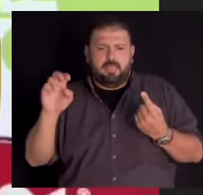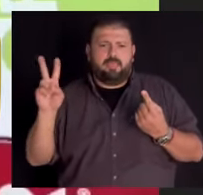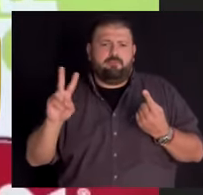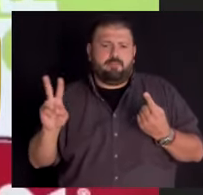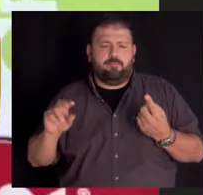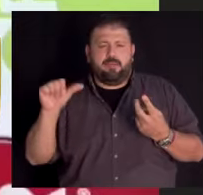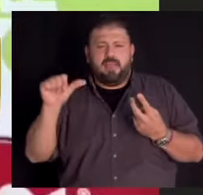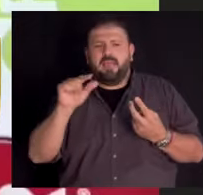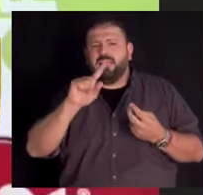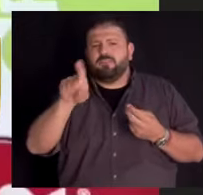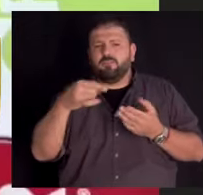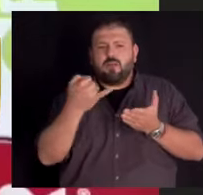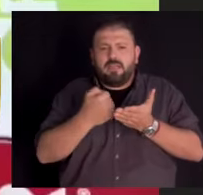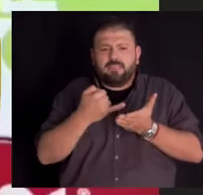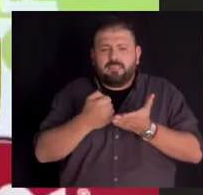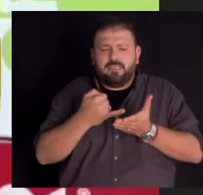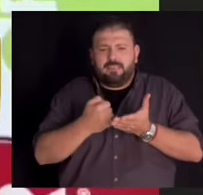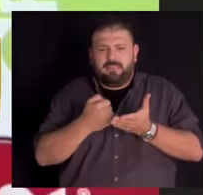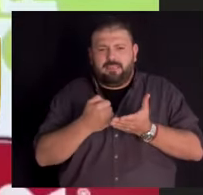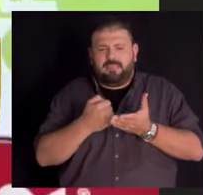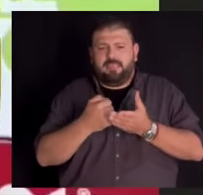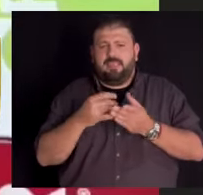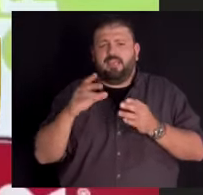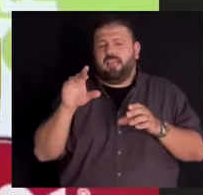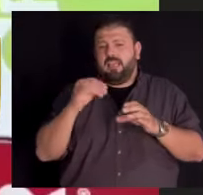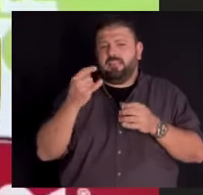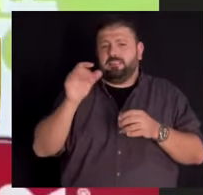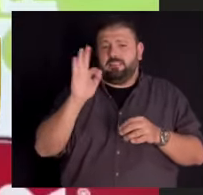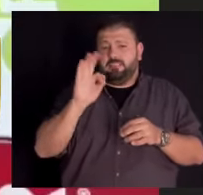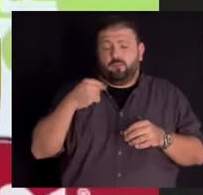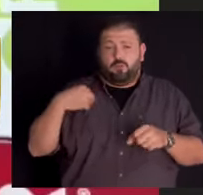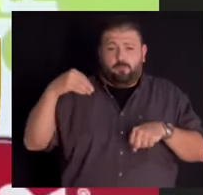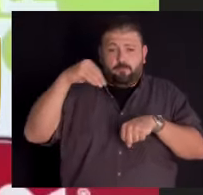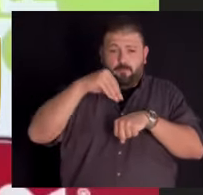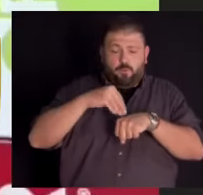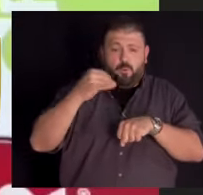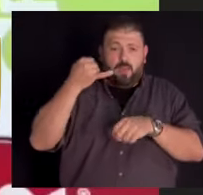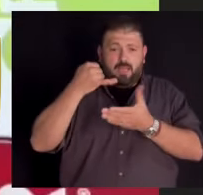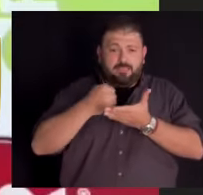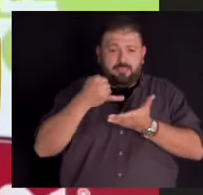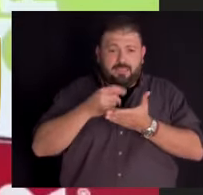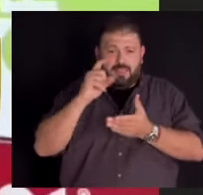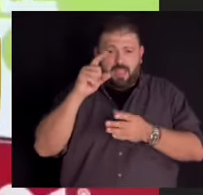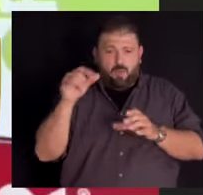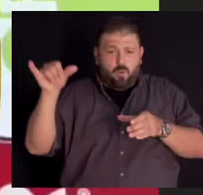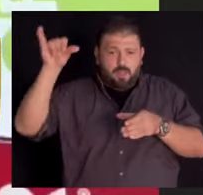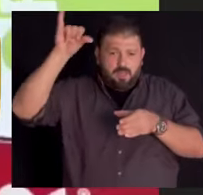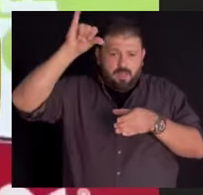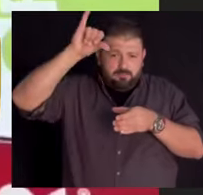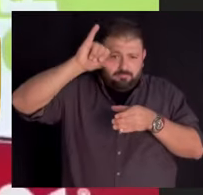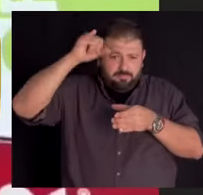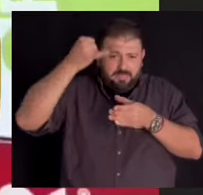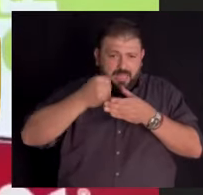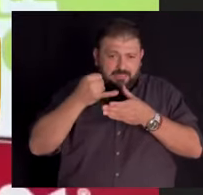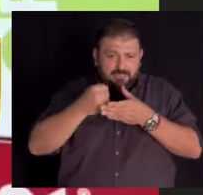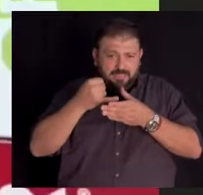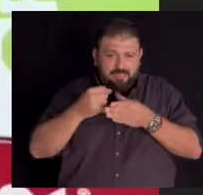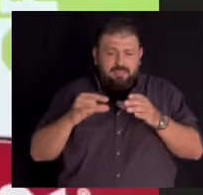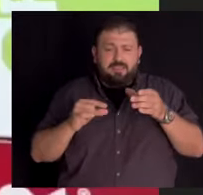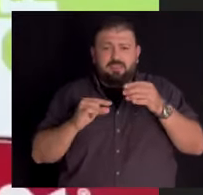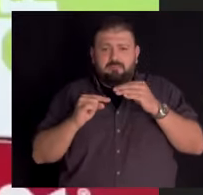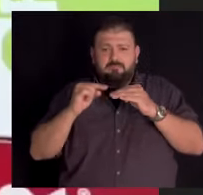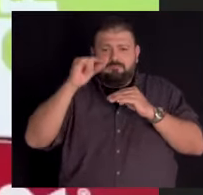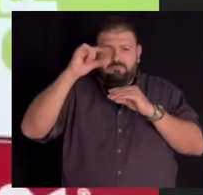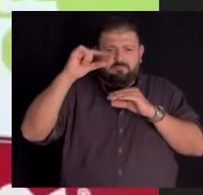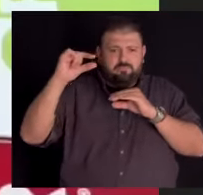aceites, flotan en el agua. Si yo pongo aceite en el agua, flota. Hay nombres comerciales, aceite de bacalao,